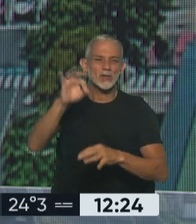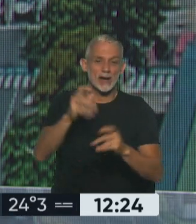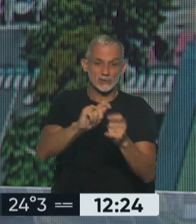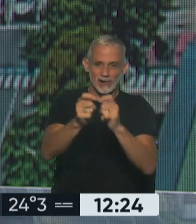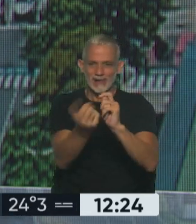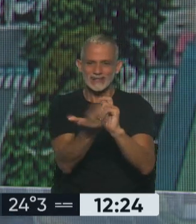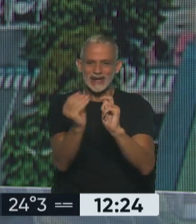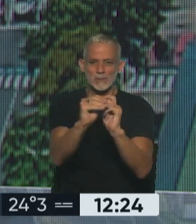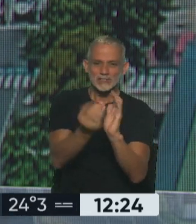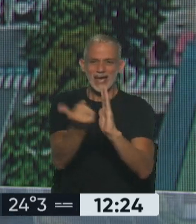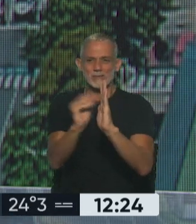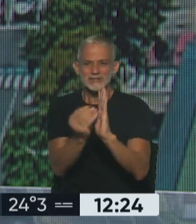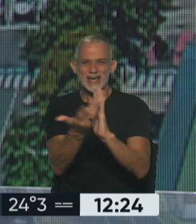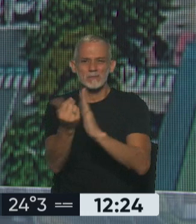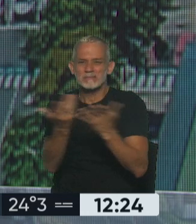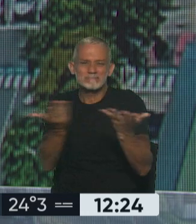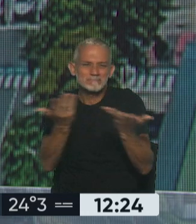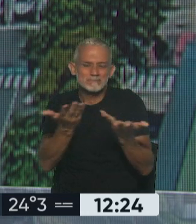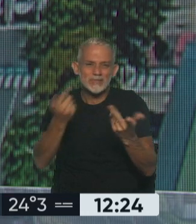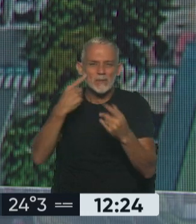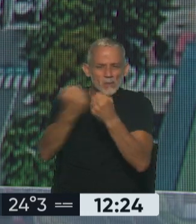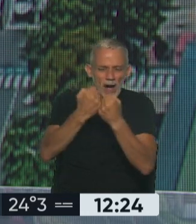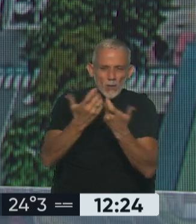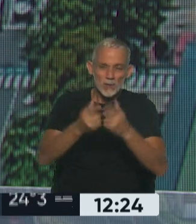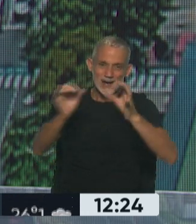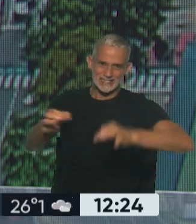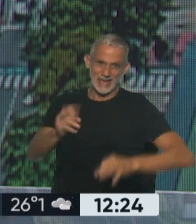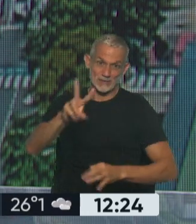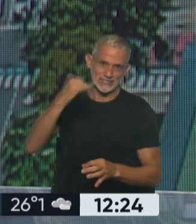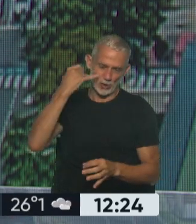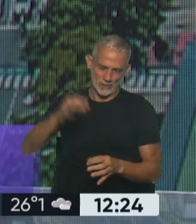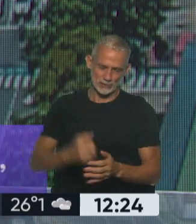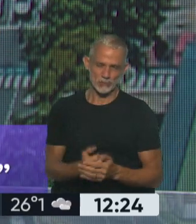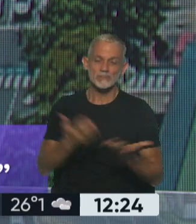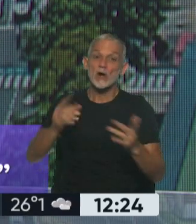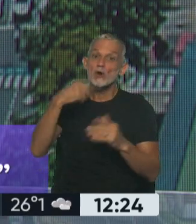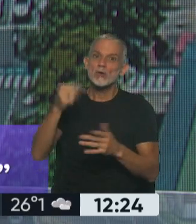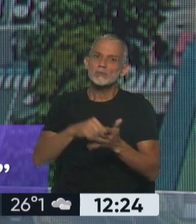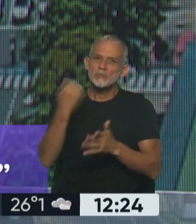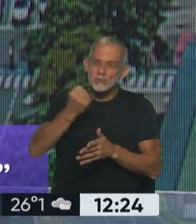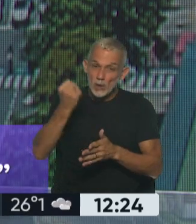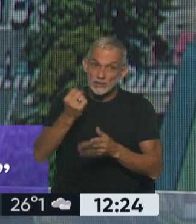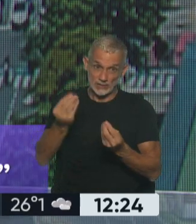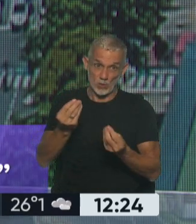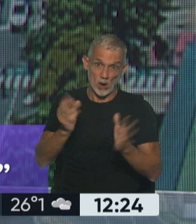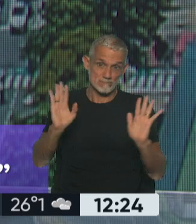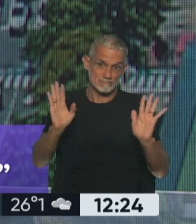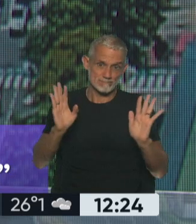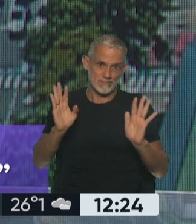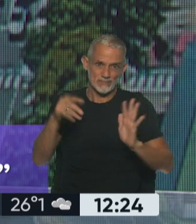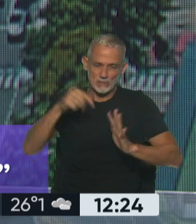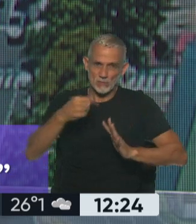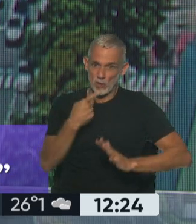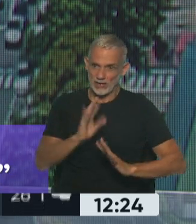van a ir construyendo los acuerdos y los consensos para llegar a ese punto. El otro punto que hay, que es un elemento también trascendental, que no se pone sobre